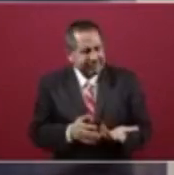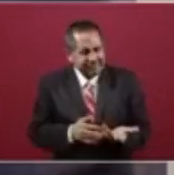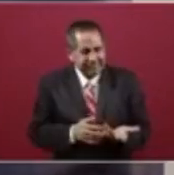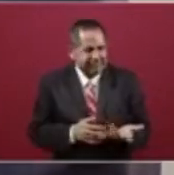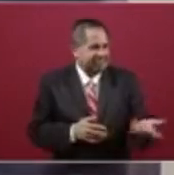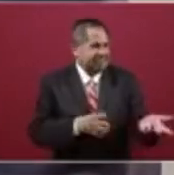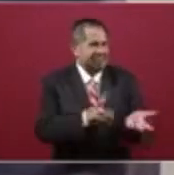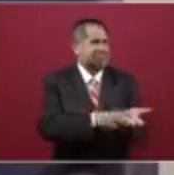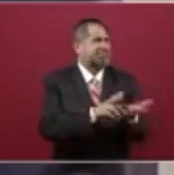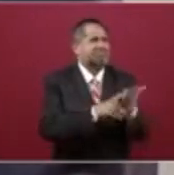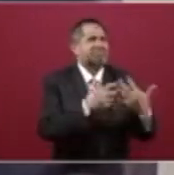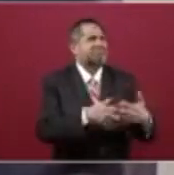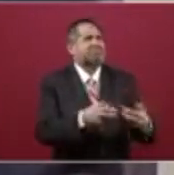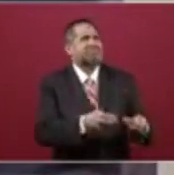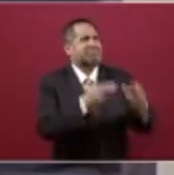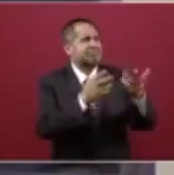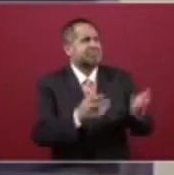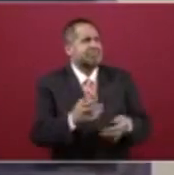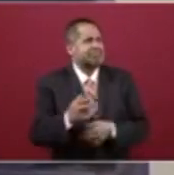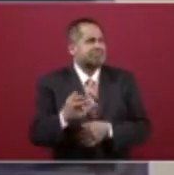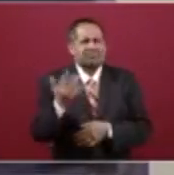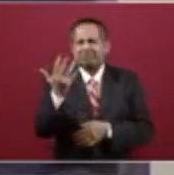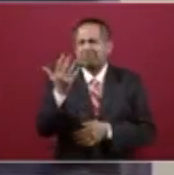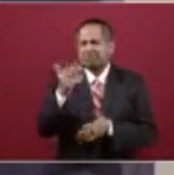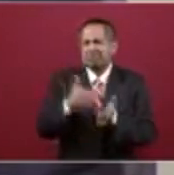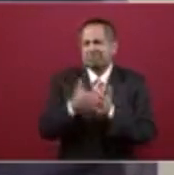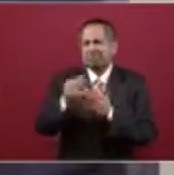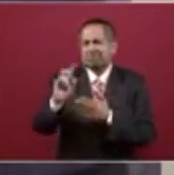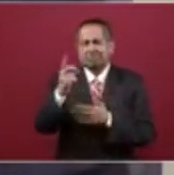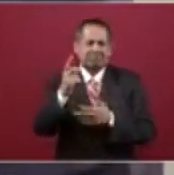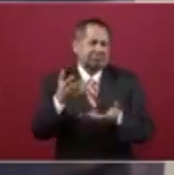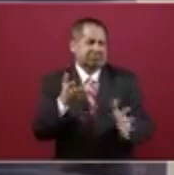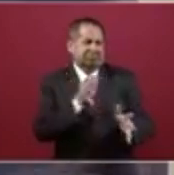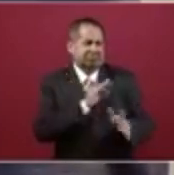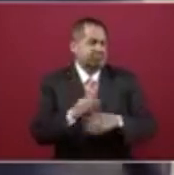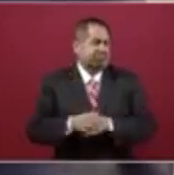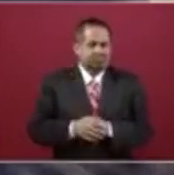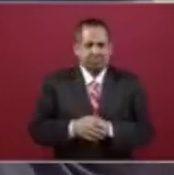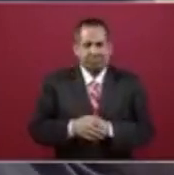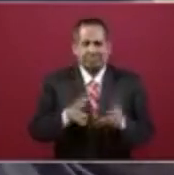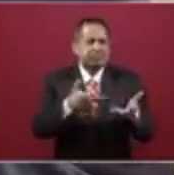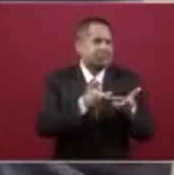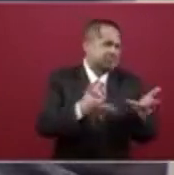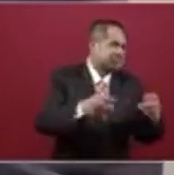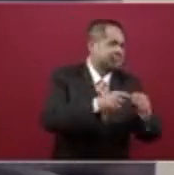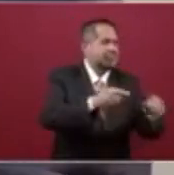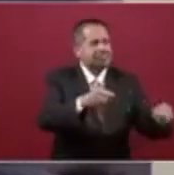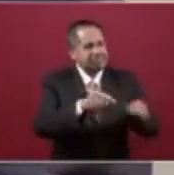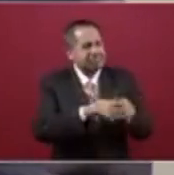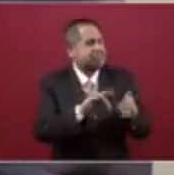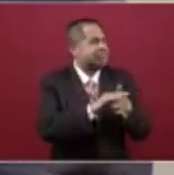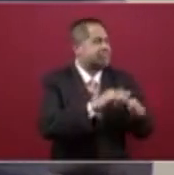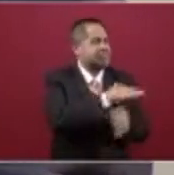mucho 50 millones de dólares, y eso por el terreno y por un muelle,